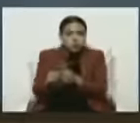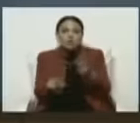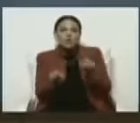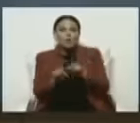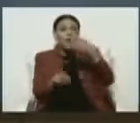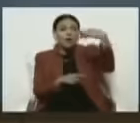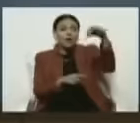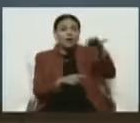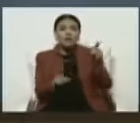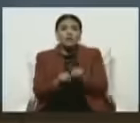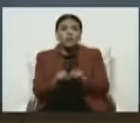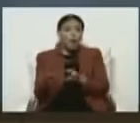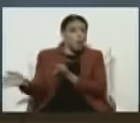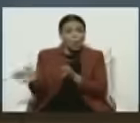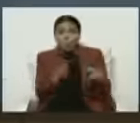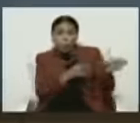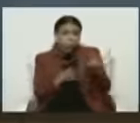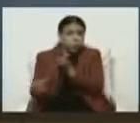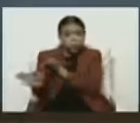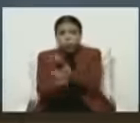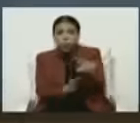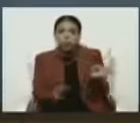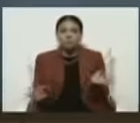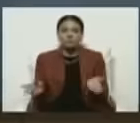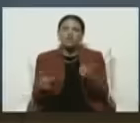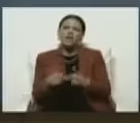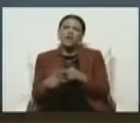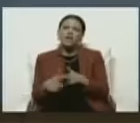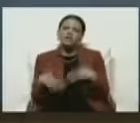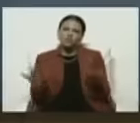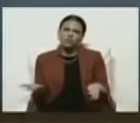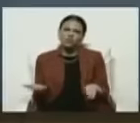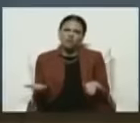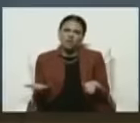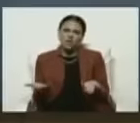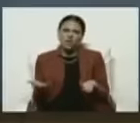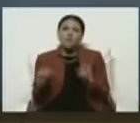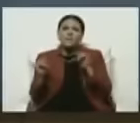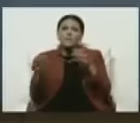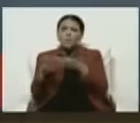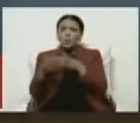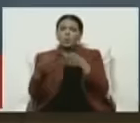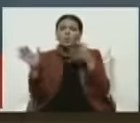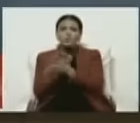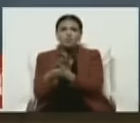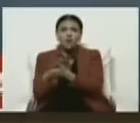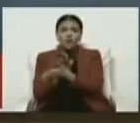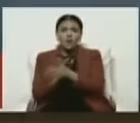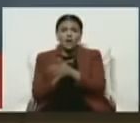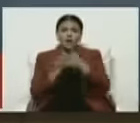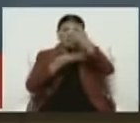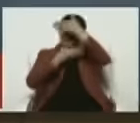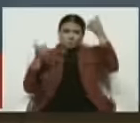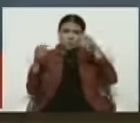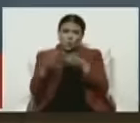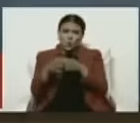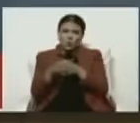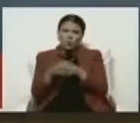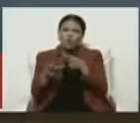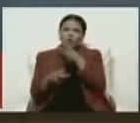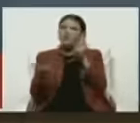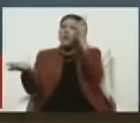quedaron prófugos de la justicia. Entonces, ¿cómo es eso que el Tren de Aragua ahora llegó desde